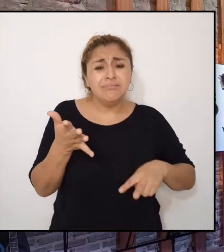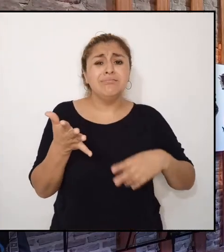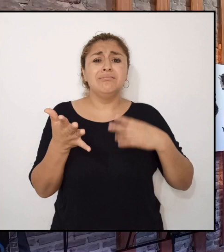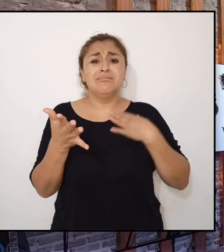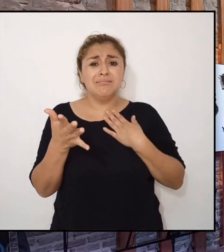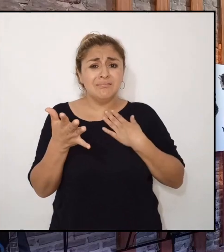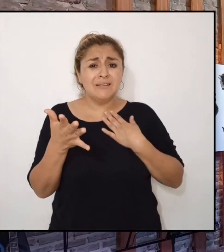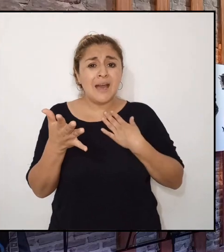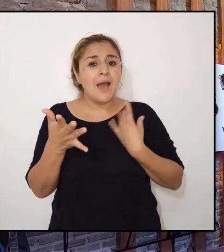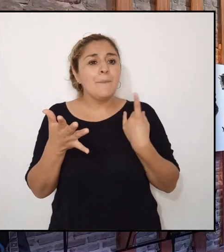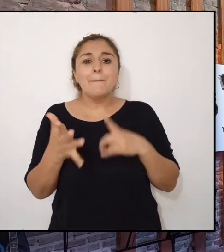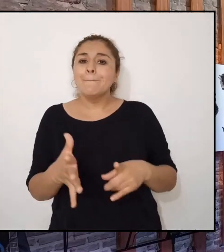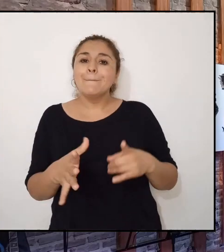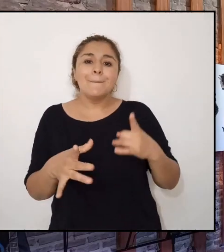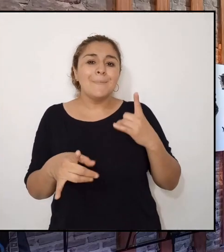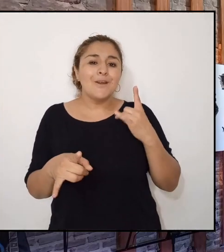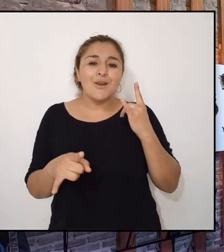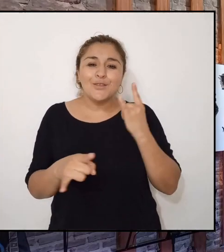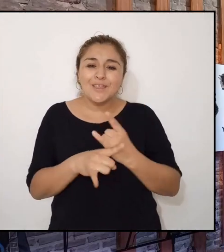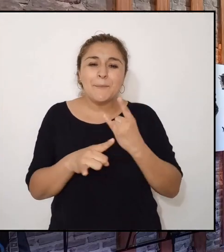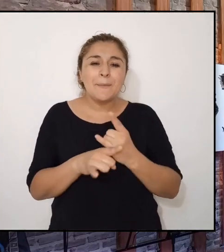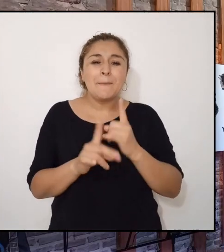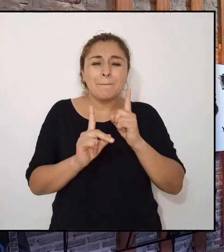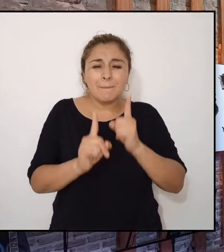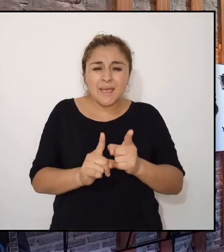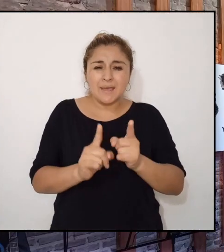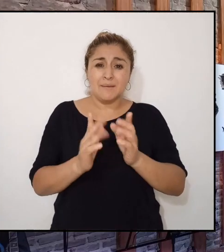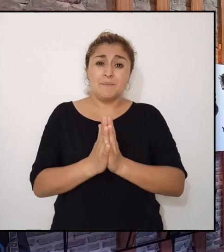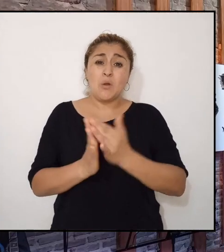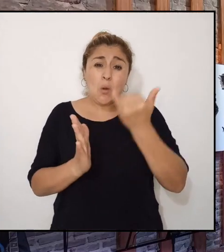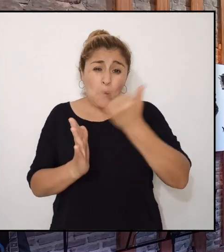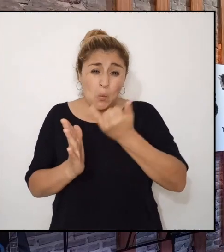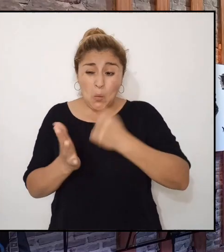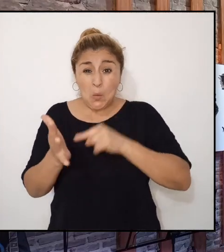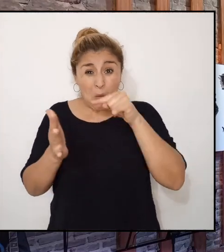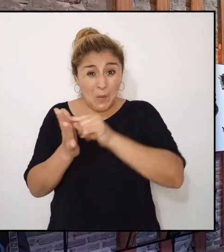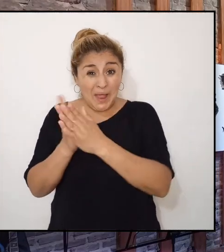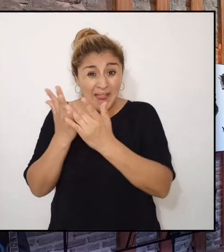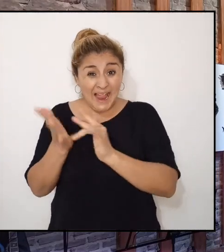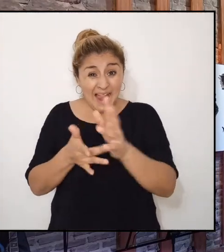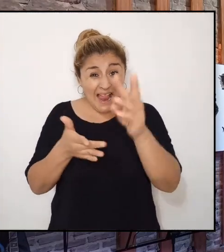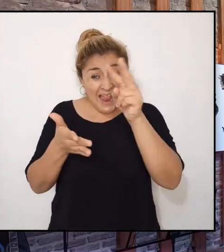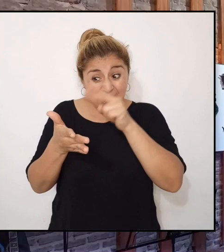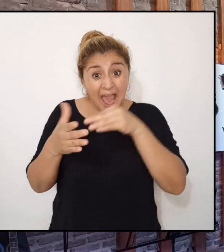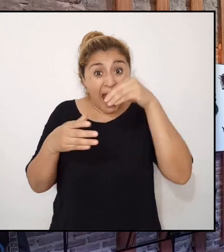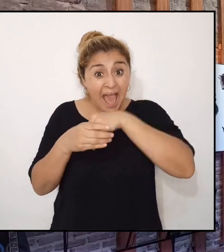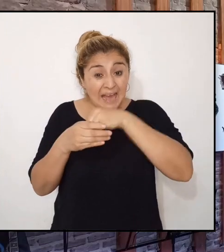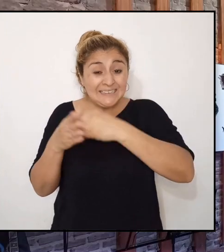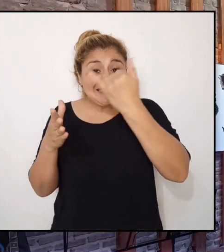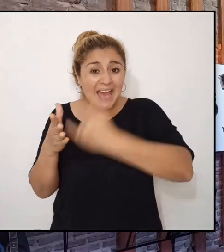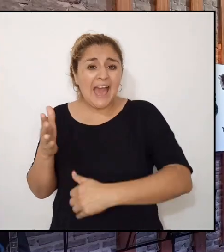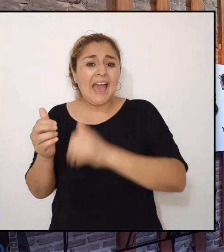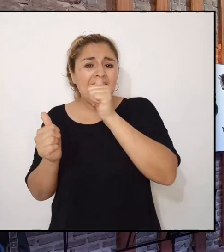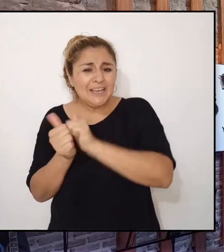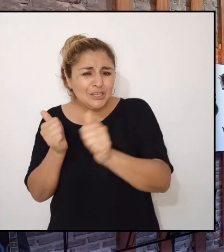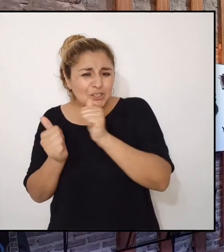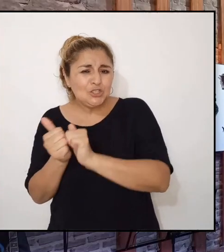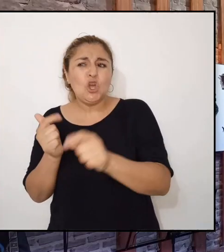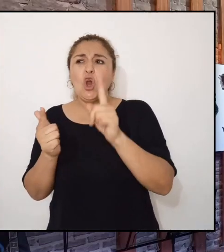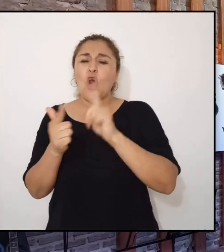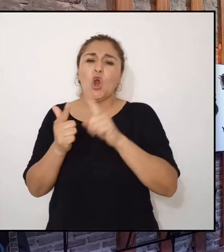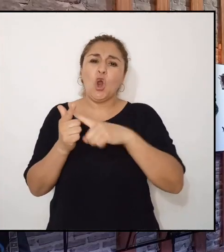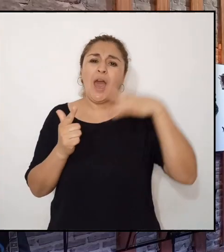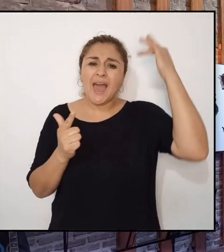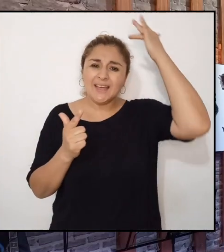reyes, profetas, sacerdotes, de todos los niveles y estratos sociales y económicos, y sin embargo, con una